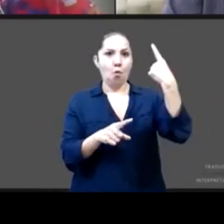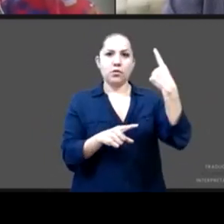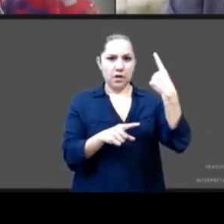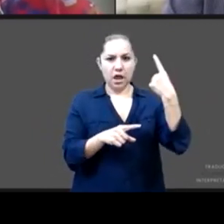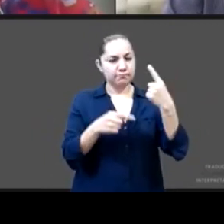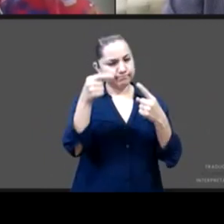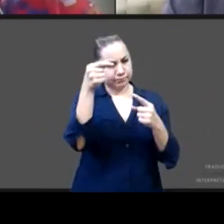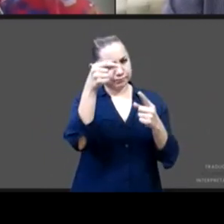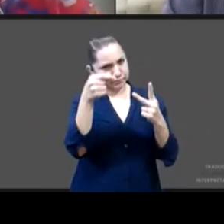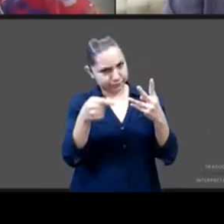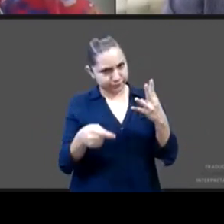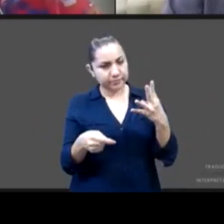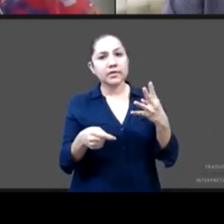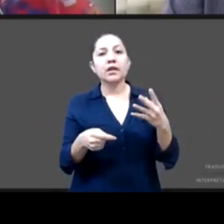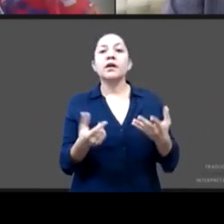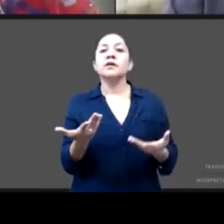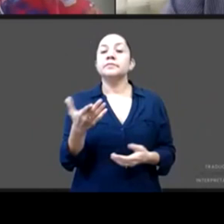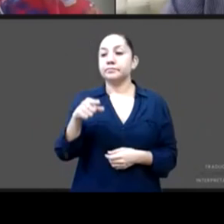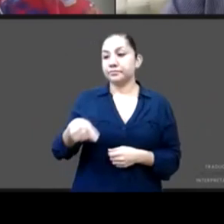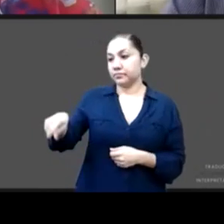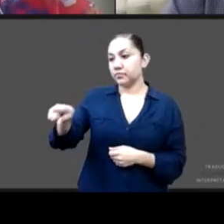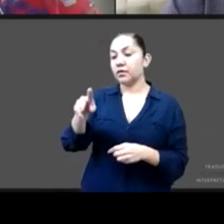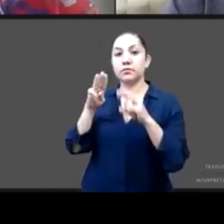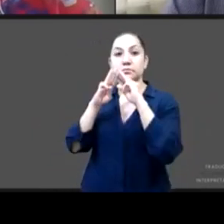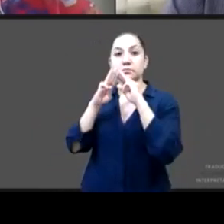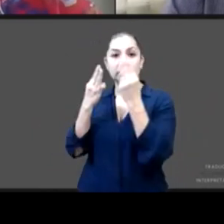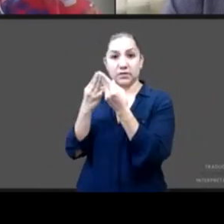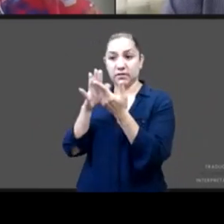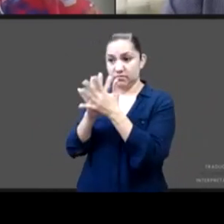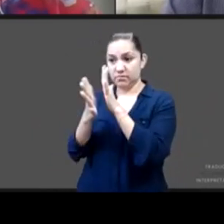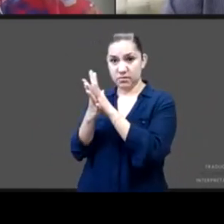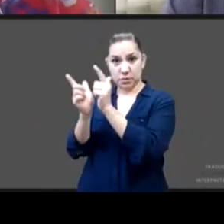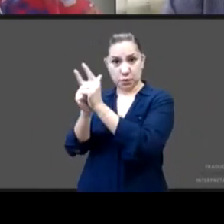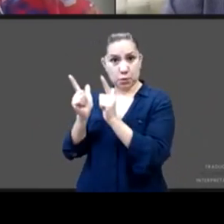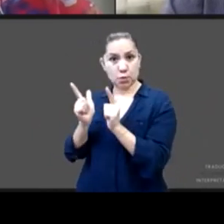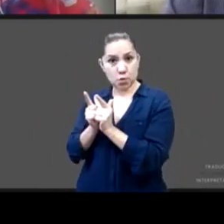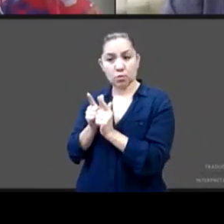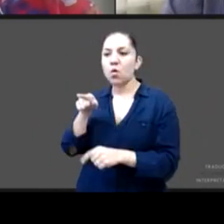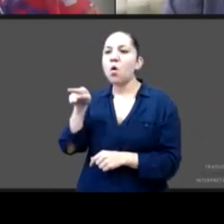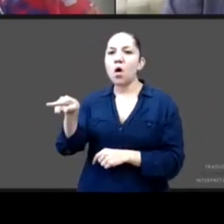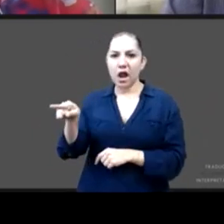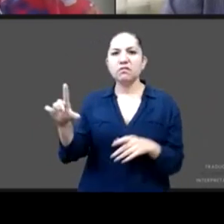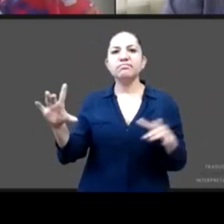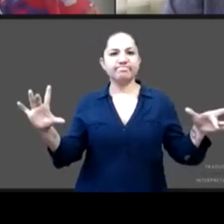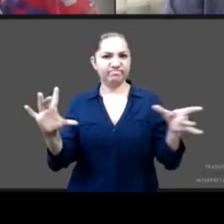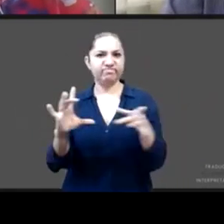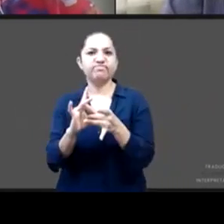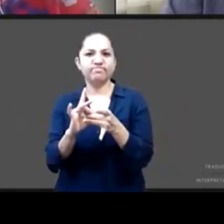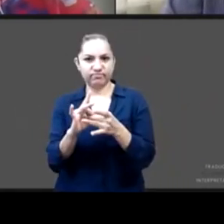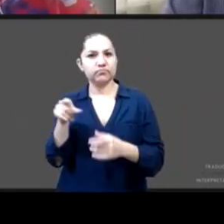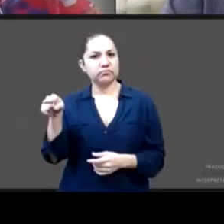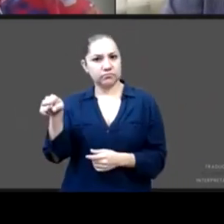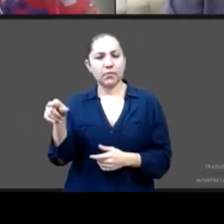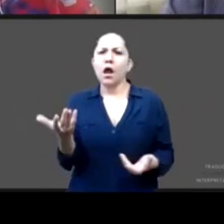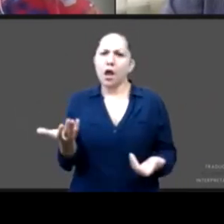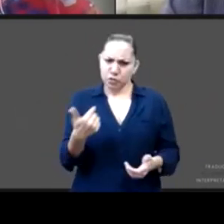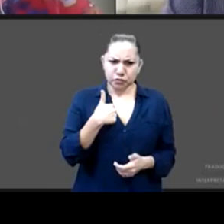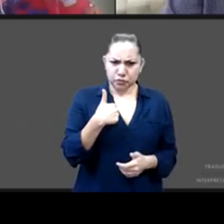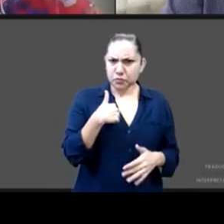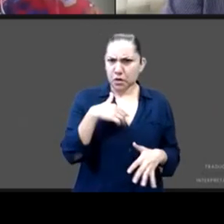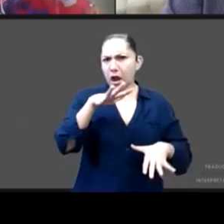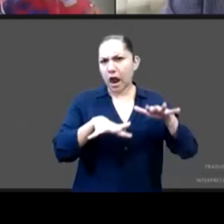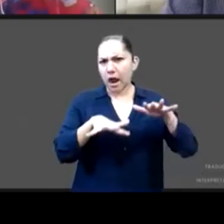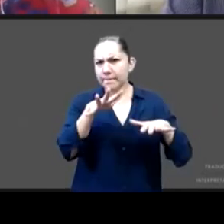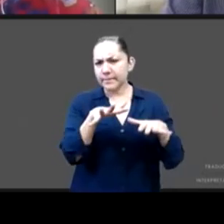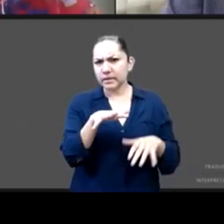ligado, por un lado, al crimen organizado. Por eso me parece que es lógico aunque yo me he encontrado algunas preguntas, ¿por qué